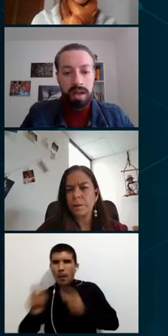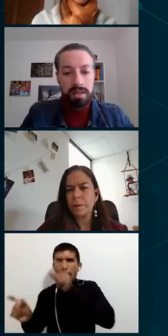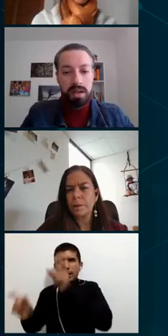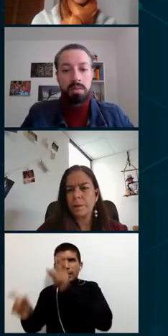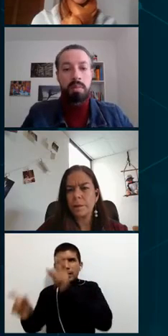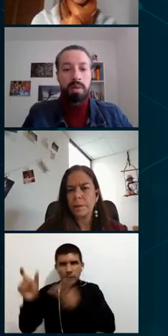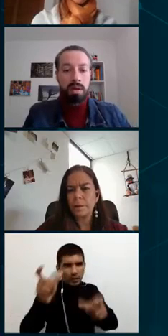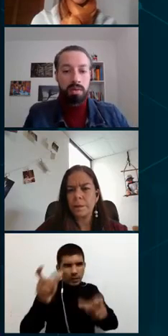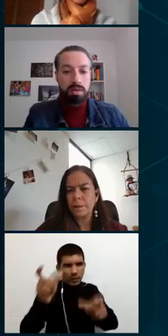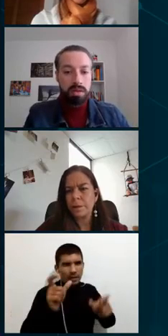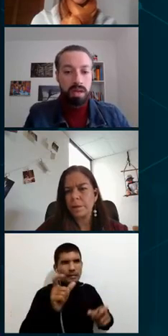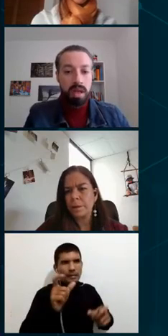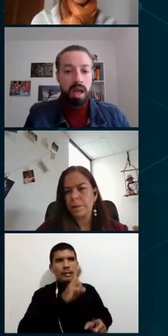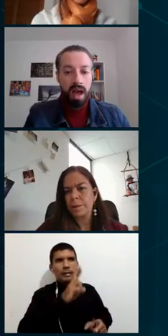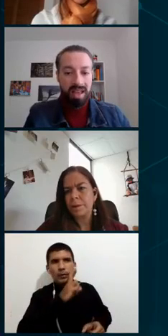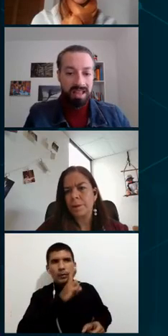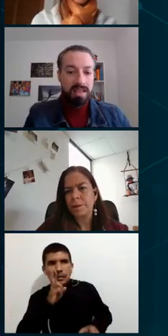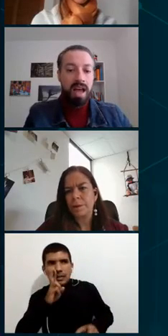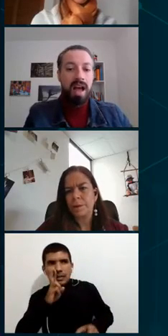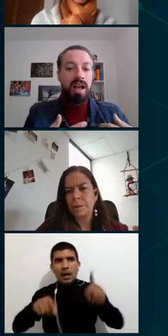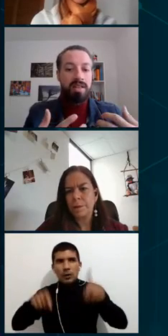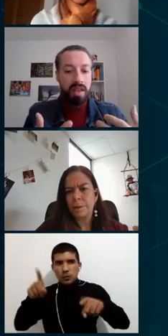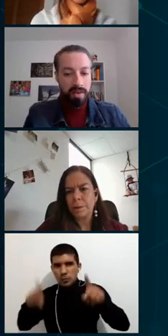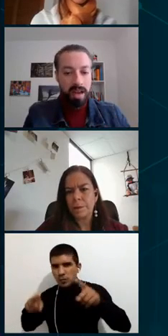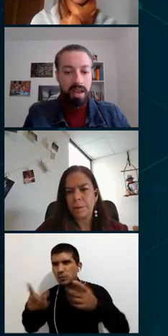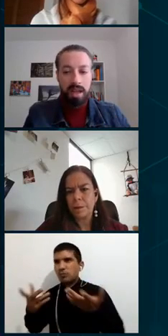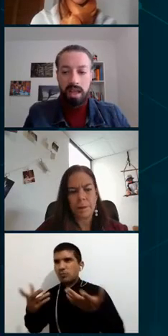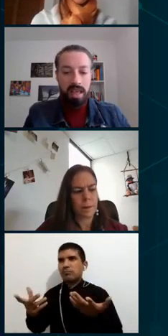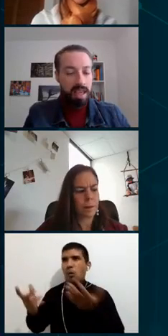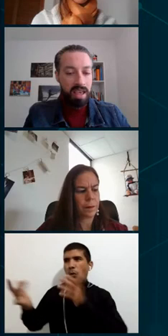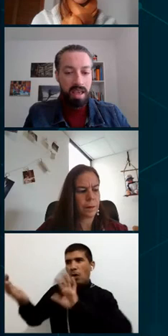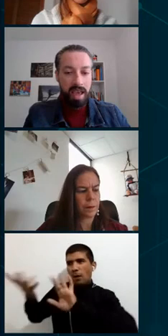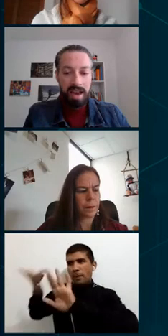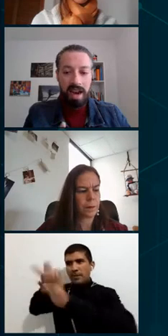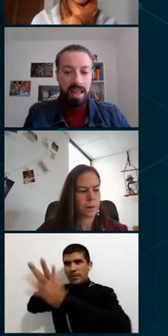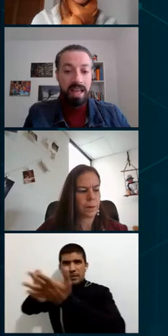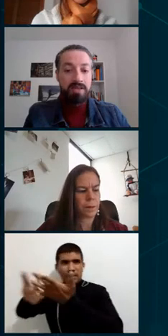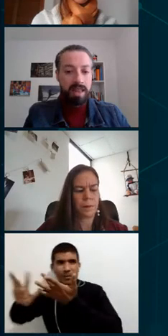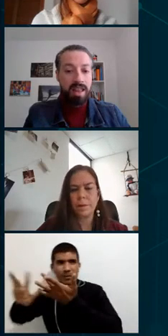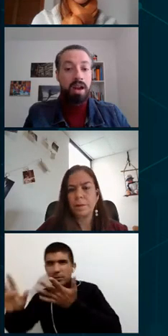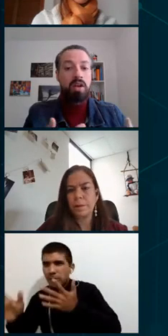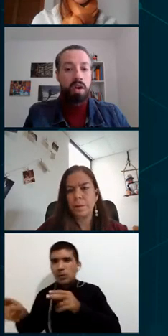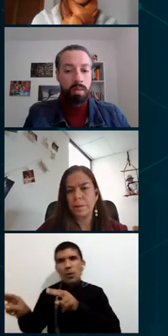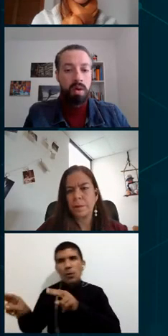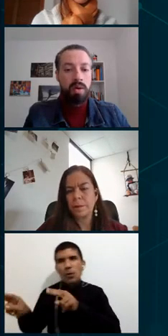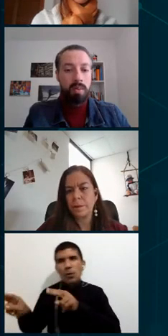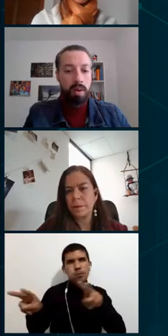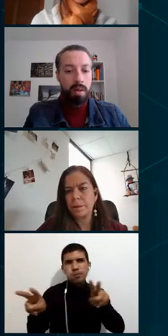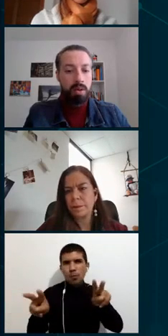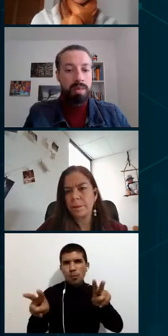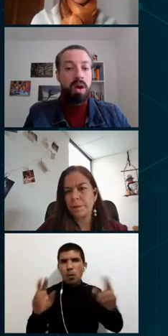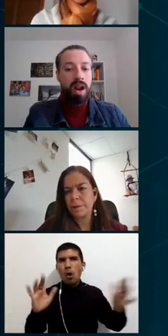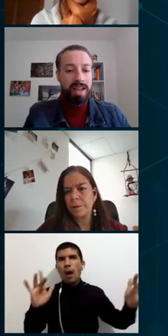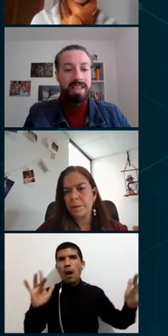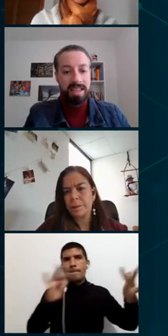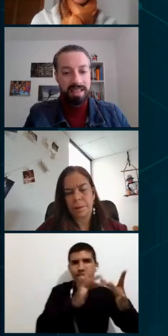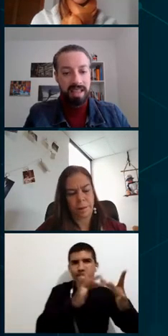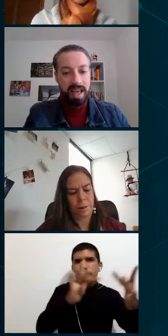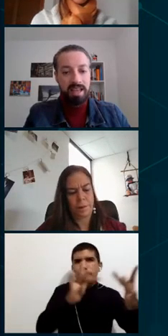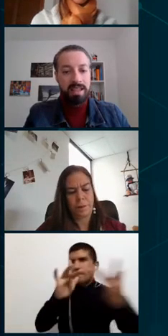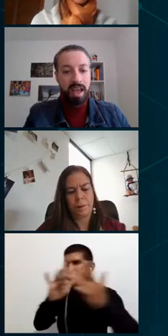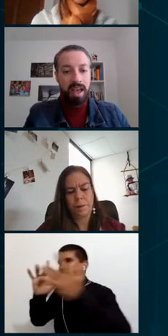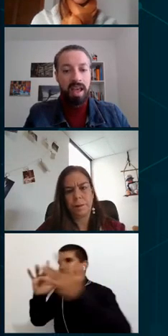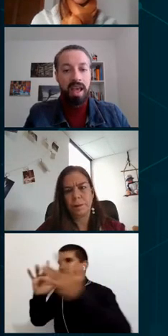sientan seguras? ¿Cómo podemos? Aquí es ya definir y generar ideas frente al cómo podemos mejorar